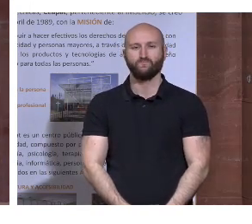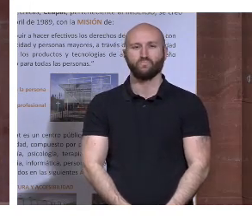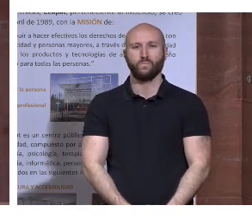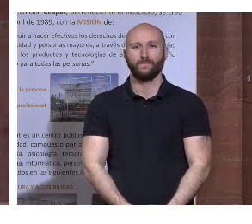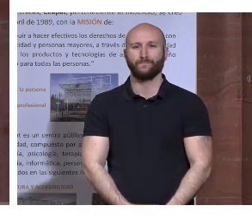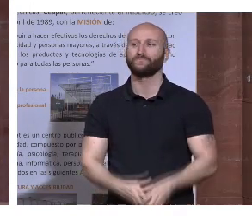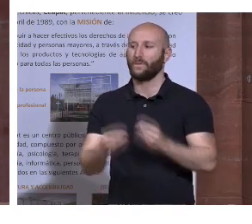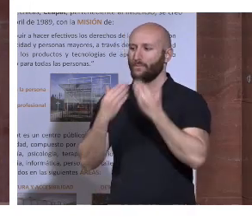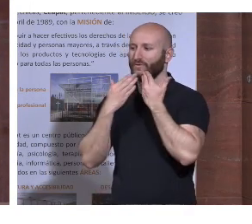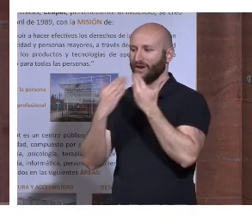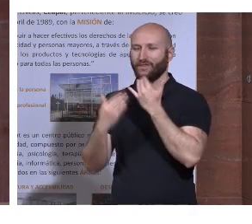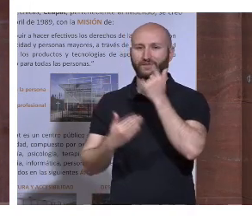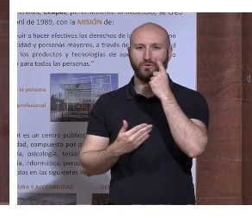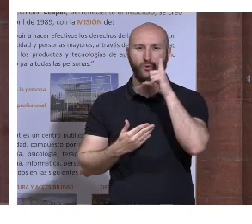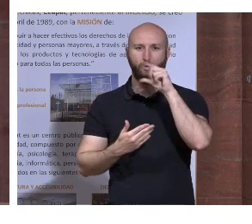Muchas gracias, Luismi.